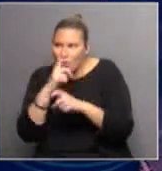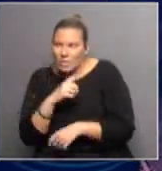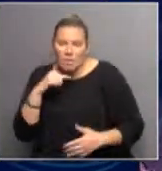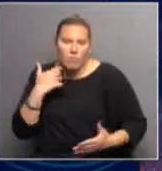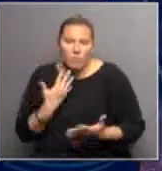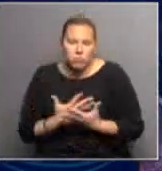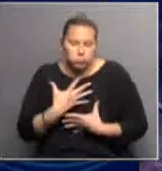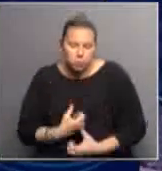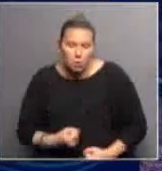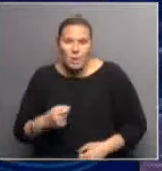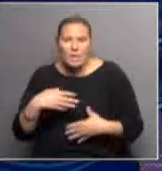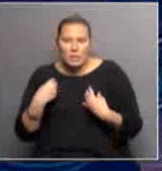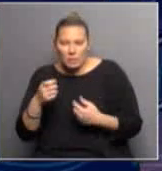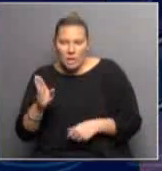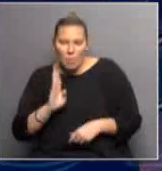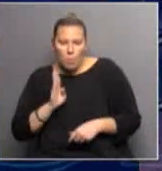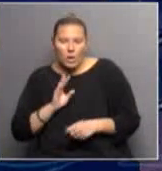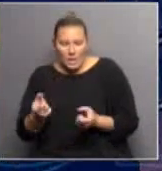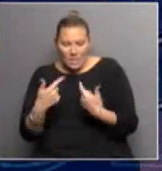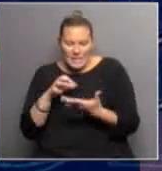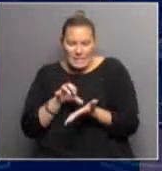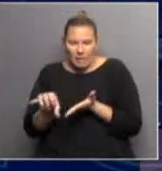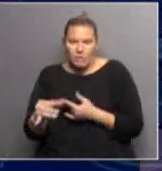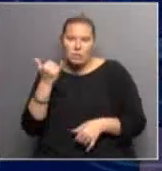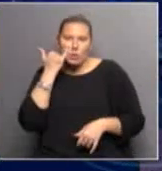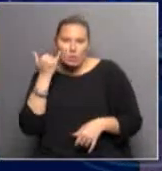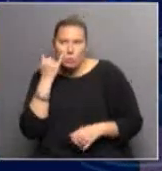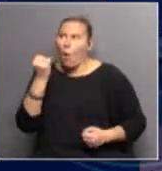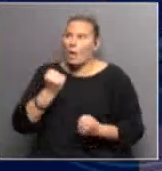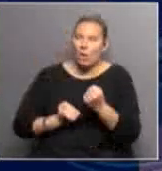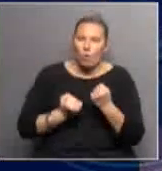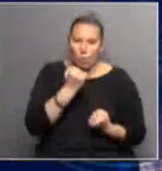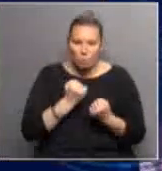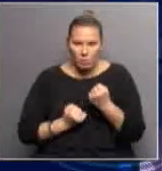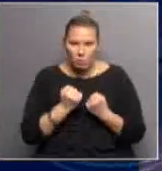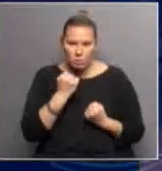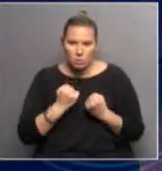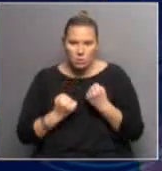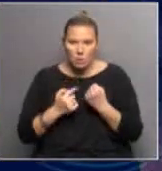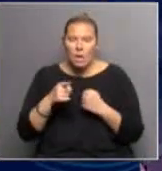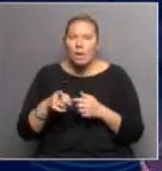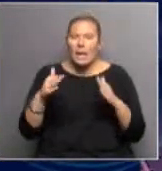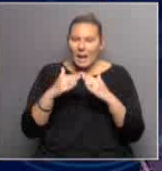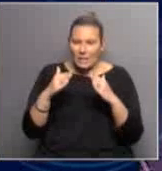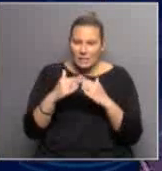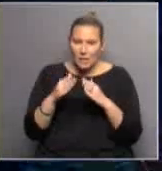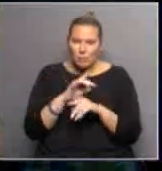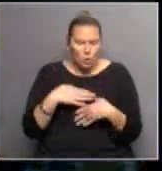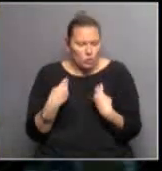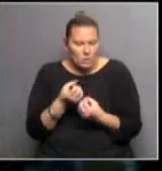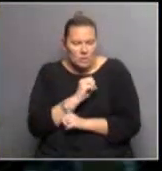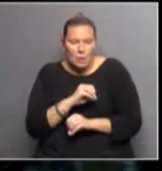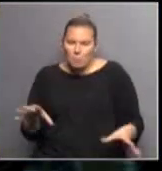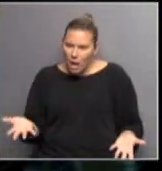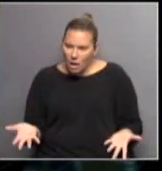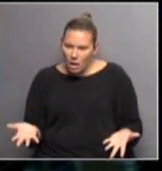que las mujeres les tienen que brindar servicios sexuales, económicos, domésticos. ¿Ellos no se sienten mal por ejercer